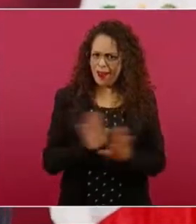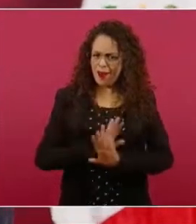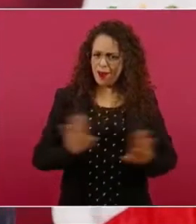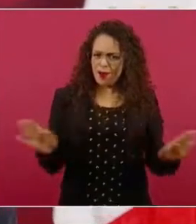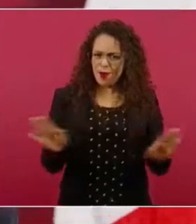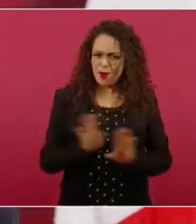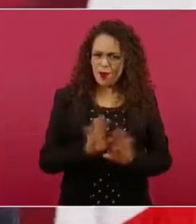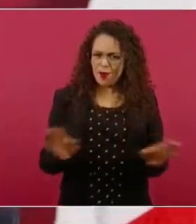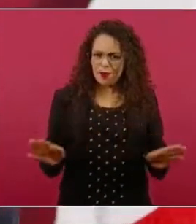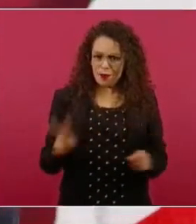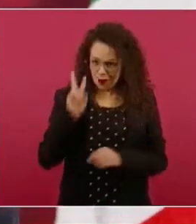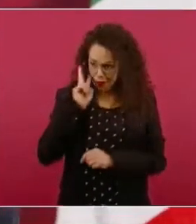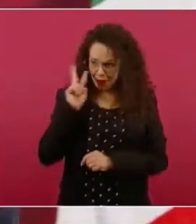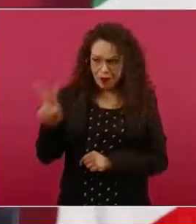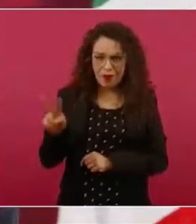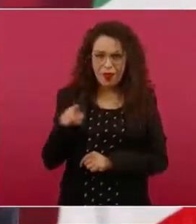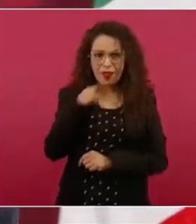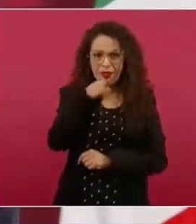vean los programas de radio,